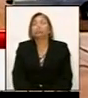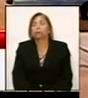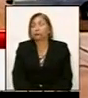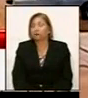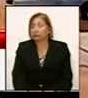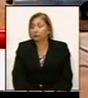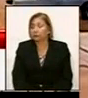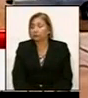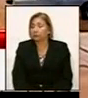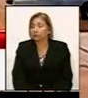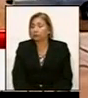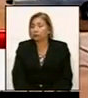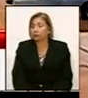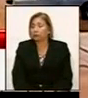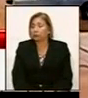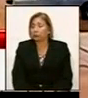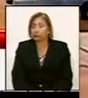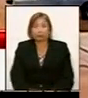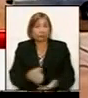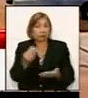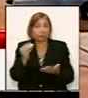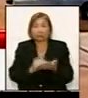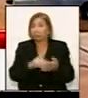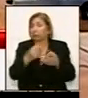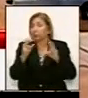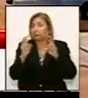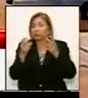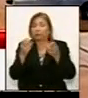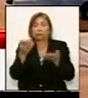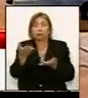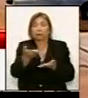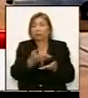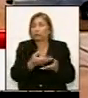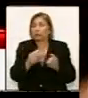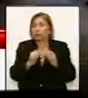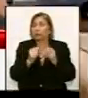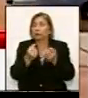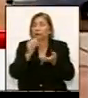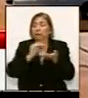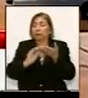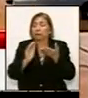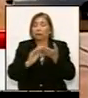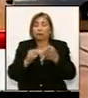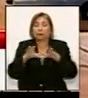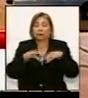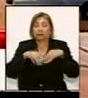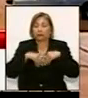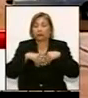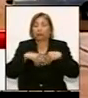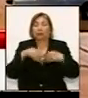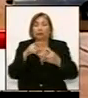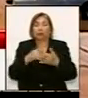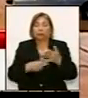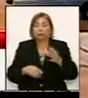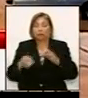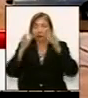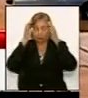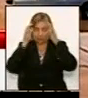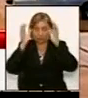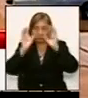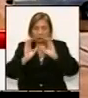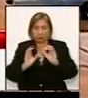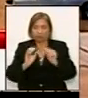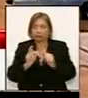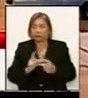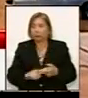Debían hacer el cómputo nomás. No habiendo otro tema a tratar, solicito a los señores congresistas la dispensa del trámite de aprobación del acta para poder ejecutar los acuerdos presentados a la sesión.